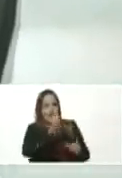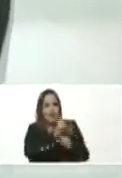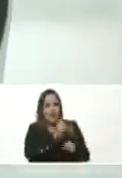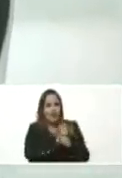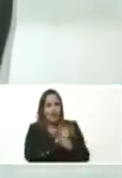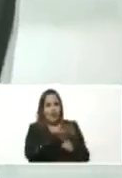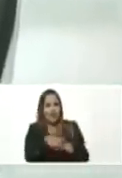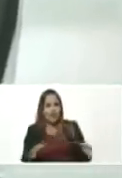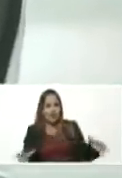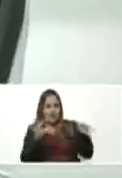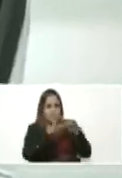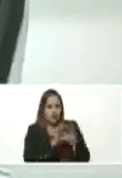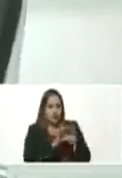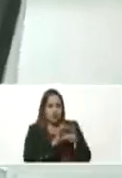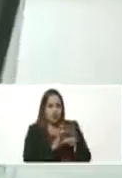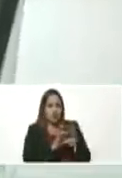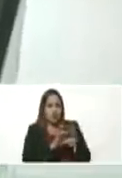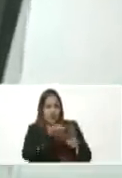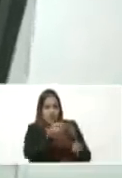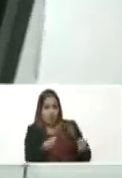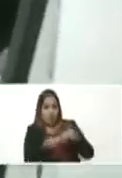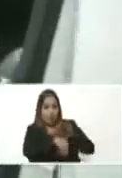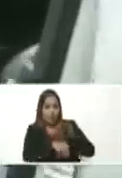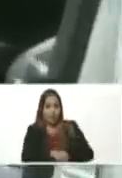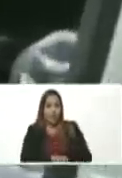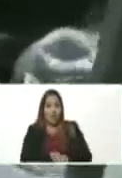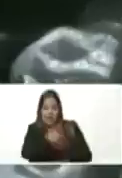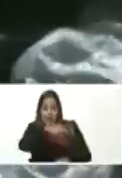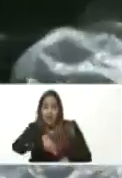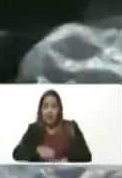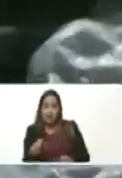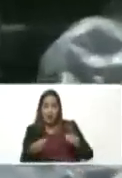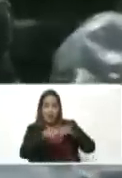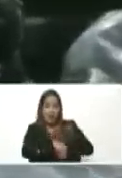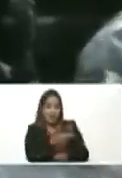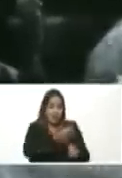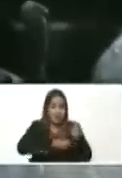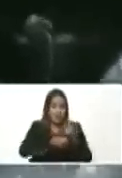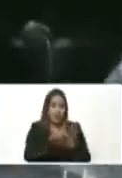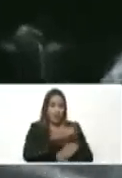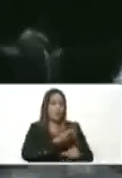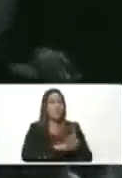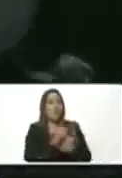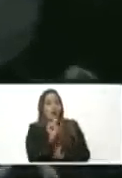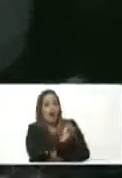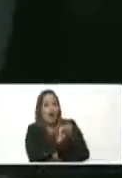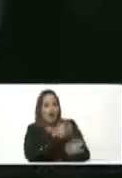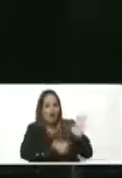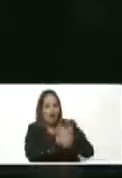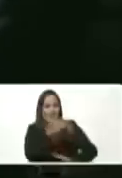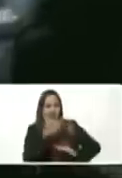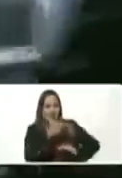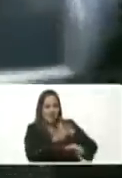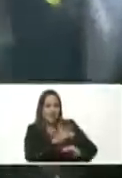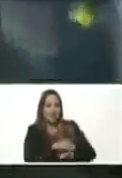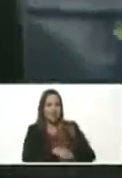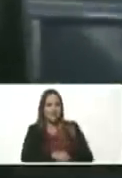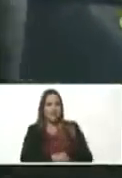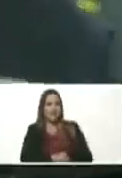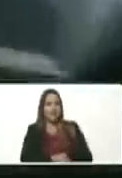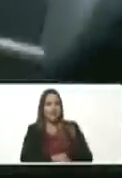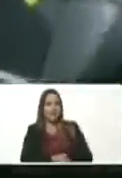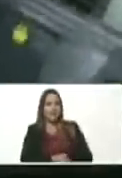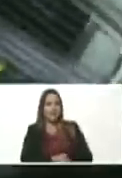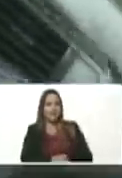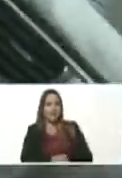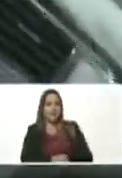la articulación de este negocio? Es un negocio, porque son vehículos del mayor nivel, digamos,